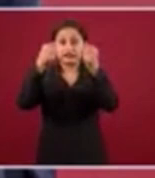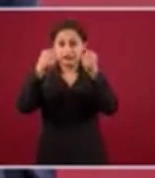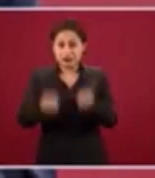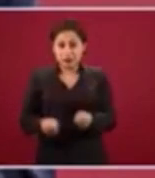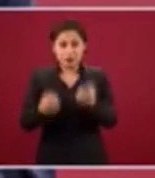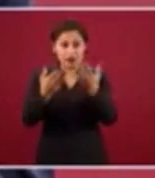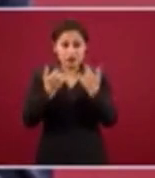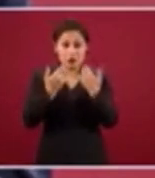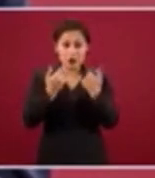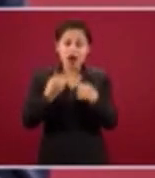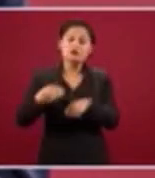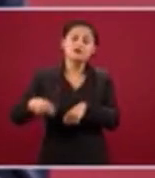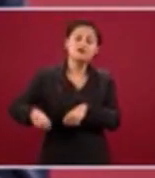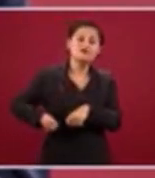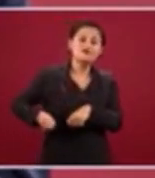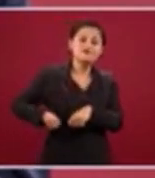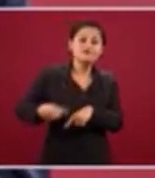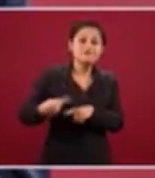violencia.